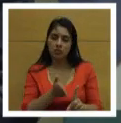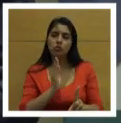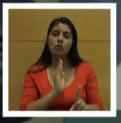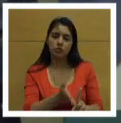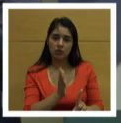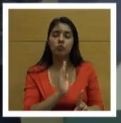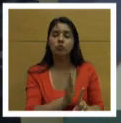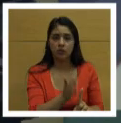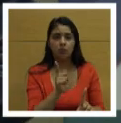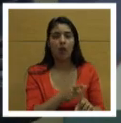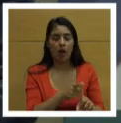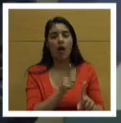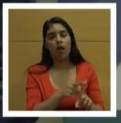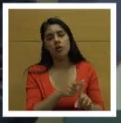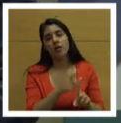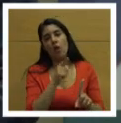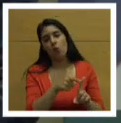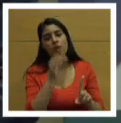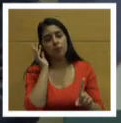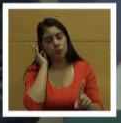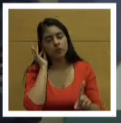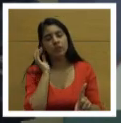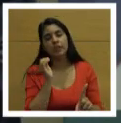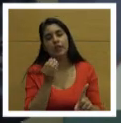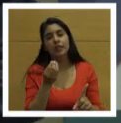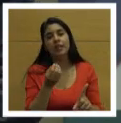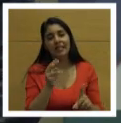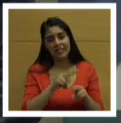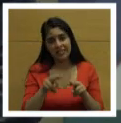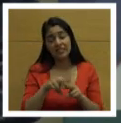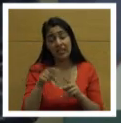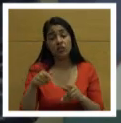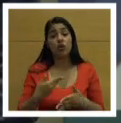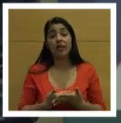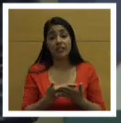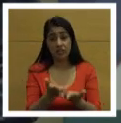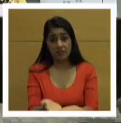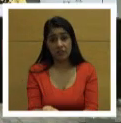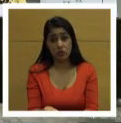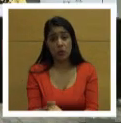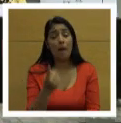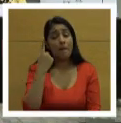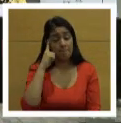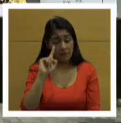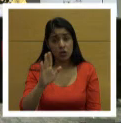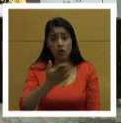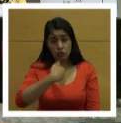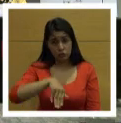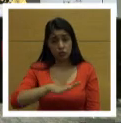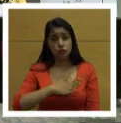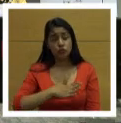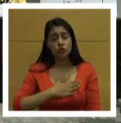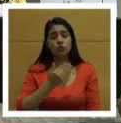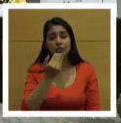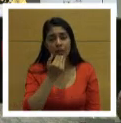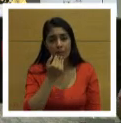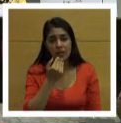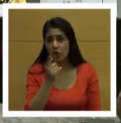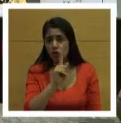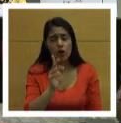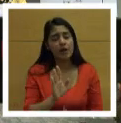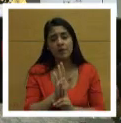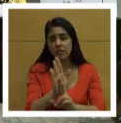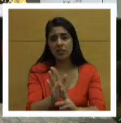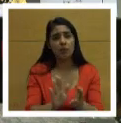género, y obviamente se, digamos, de alguna manera se creó este servicio, sin perjuicio de que nosotros como servicio no representamos,